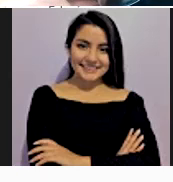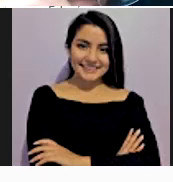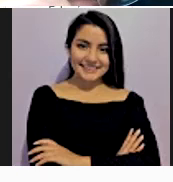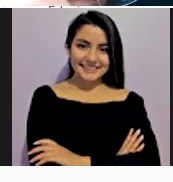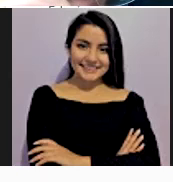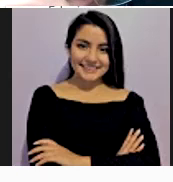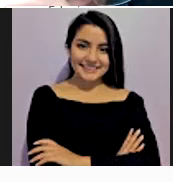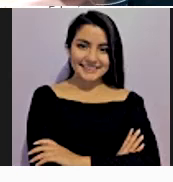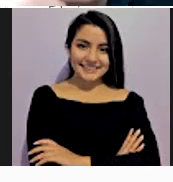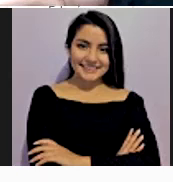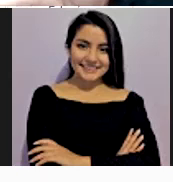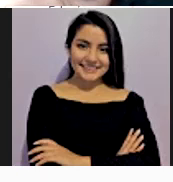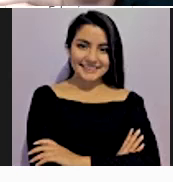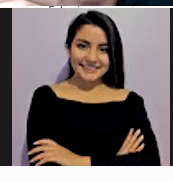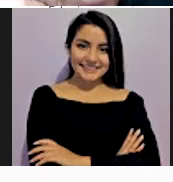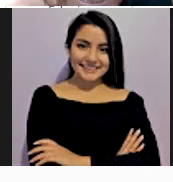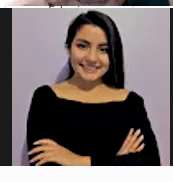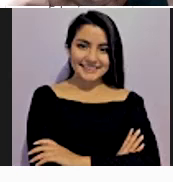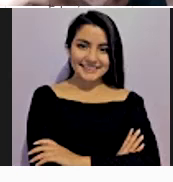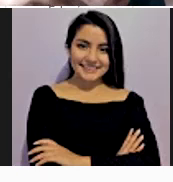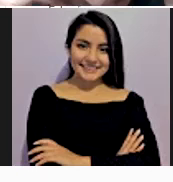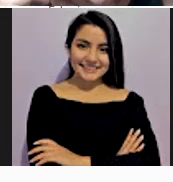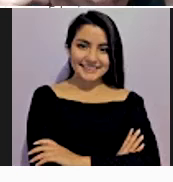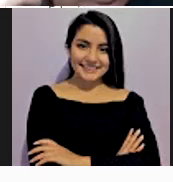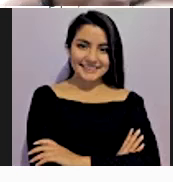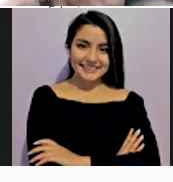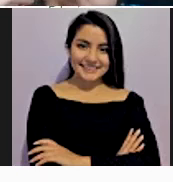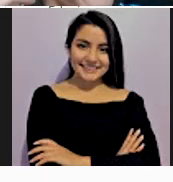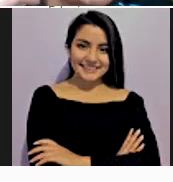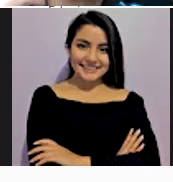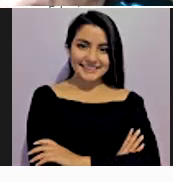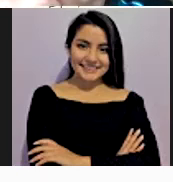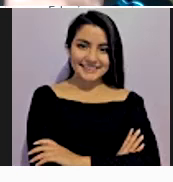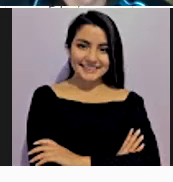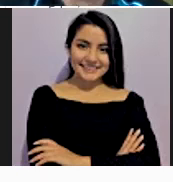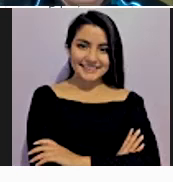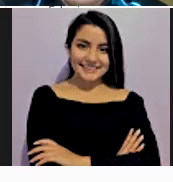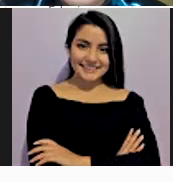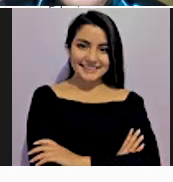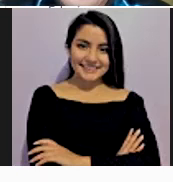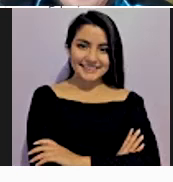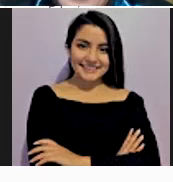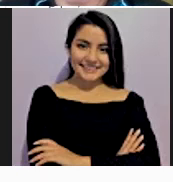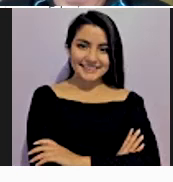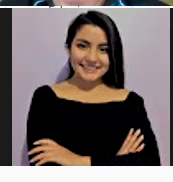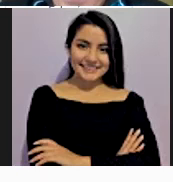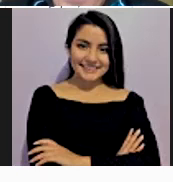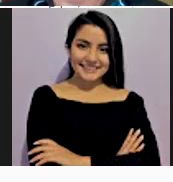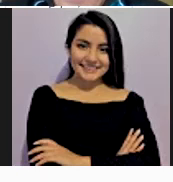de los triángulos. No, No mija, sé si no, estoy nada. mal. No, mija, está re mal.